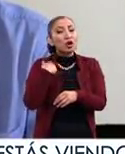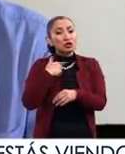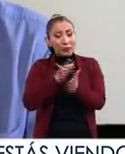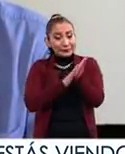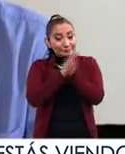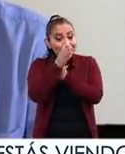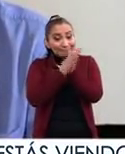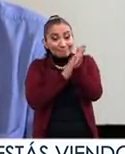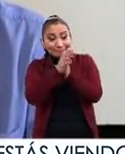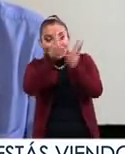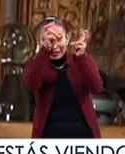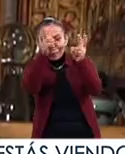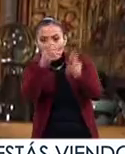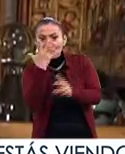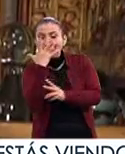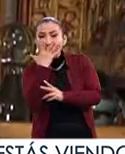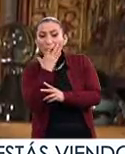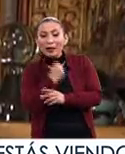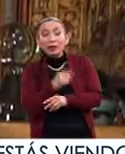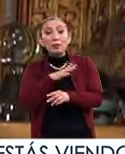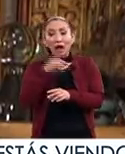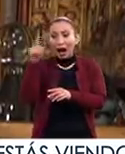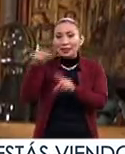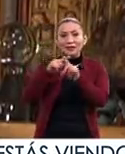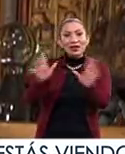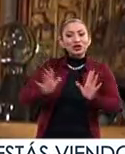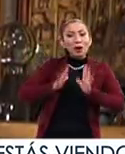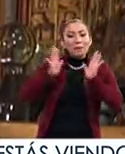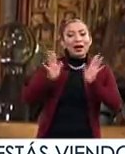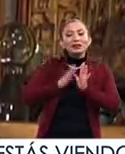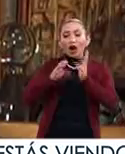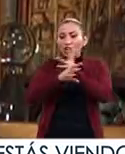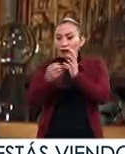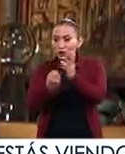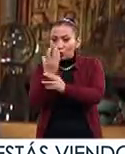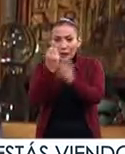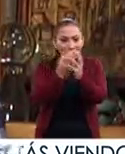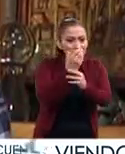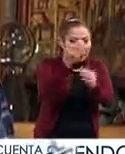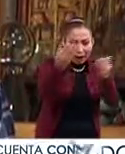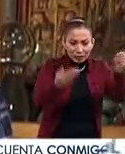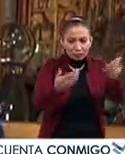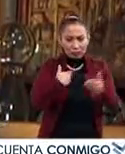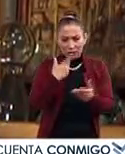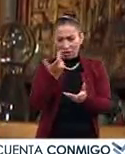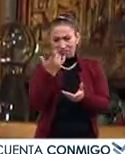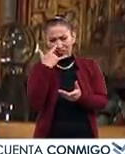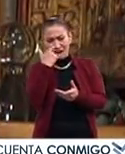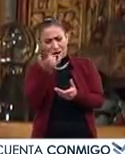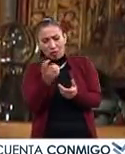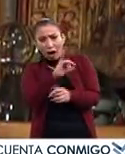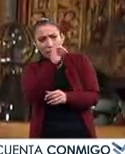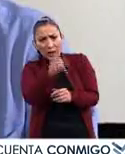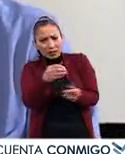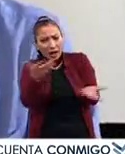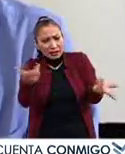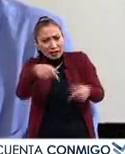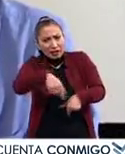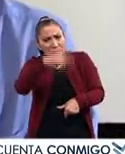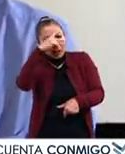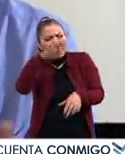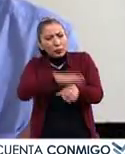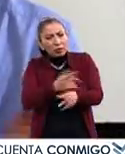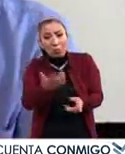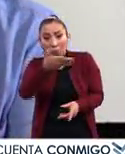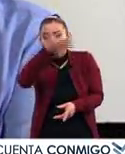a frotar las manos. Porque además va a haber muchas sorpresas de cosas que por razones extrañas nunca se editaron en México.